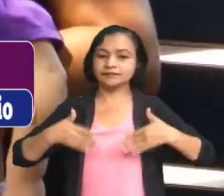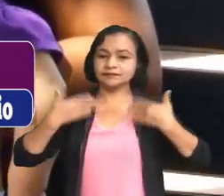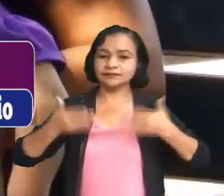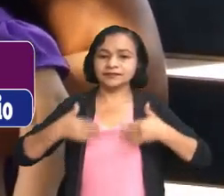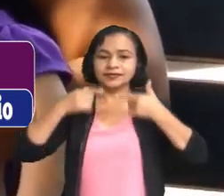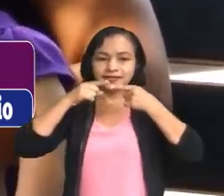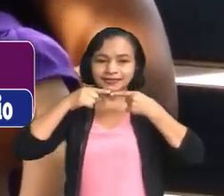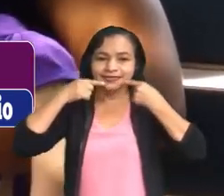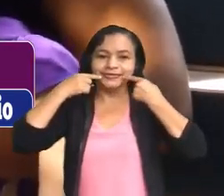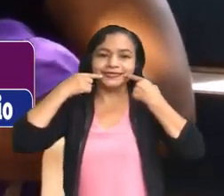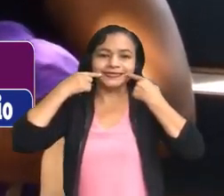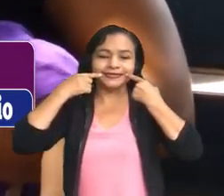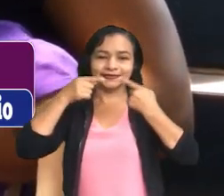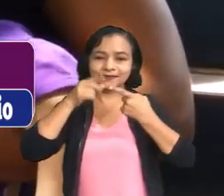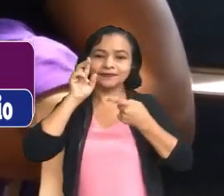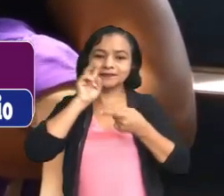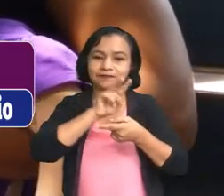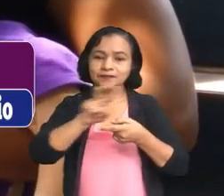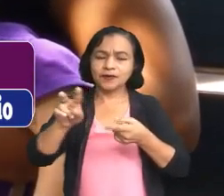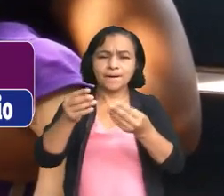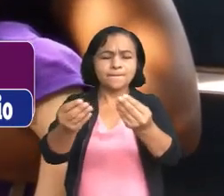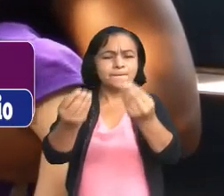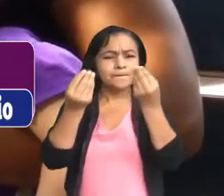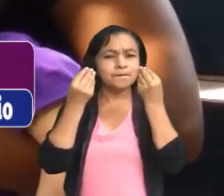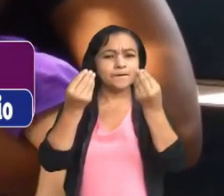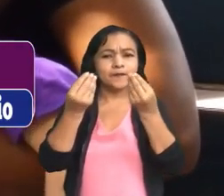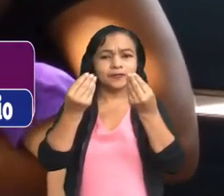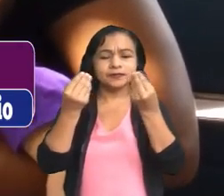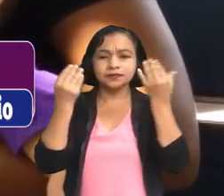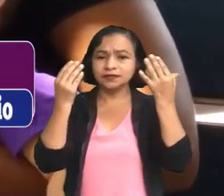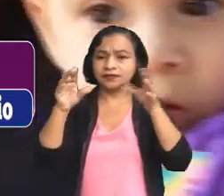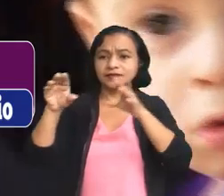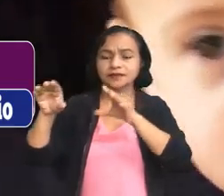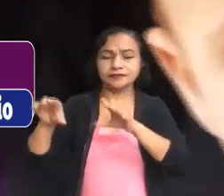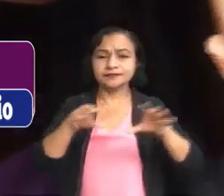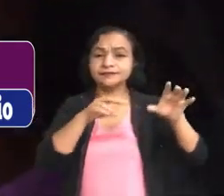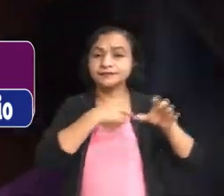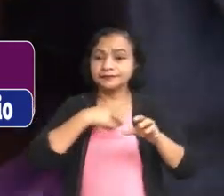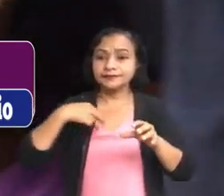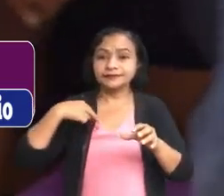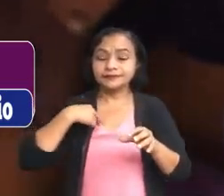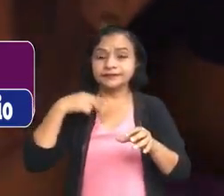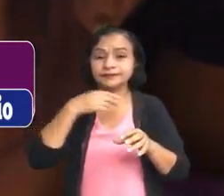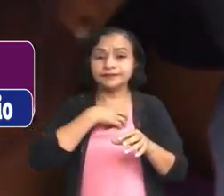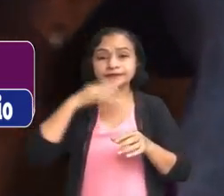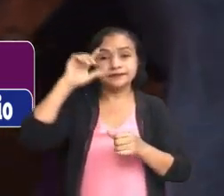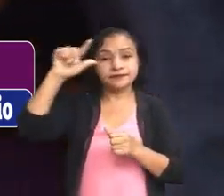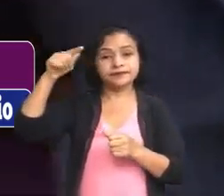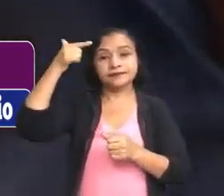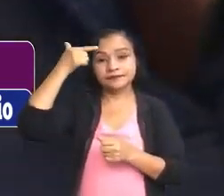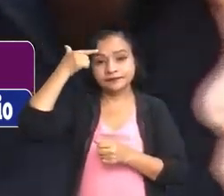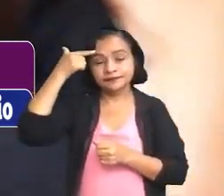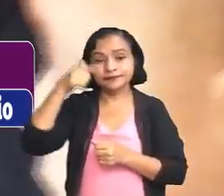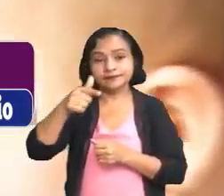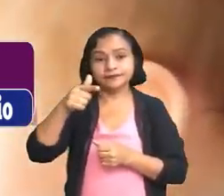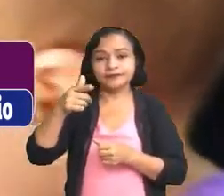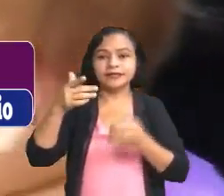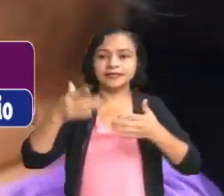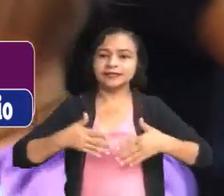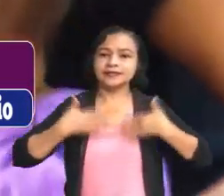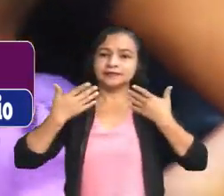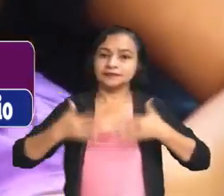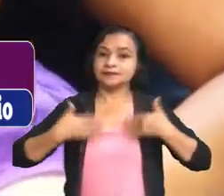que vos ves en muchas, digamos, de las acciones que realiza nuestro gobierno, esa es la